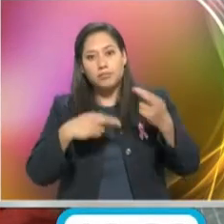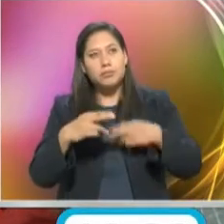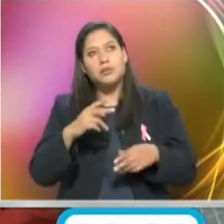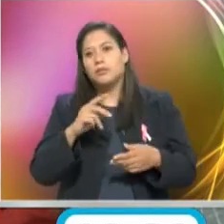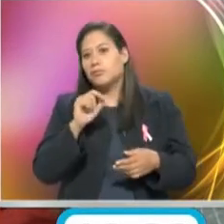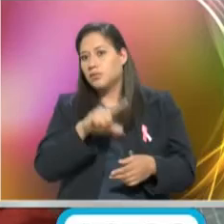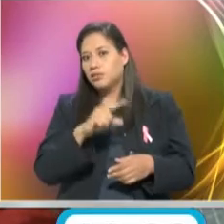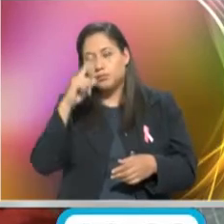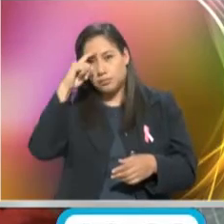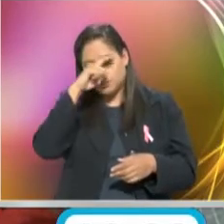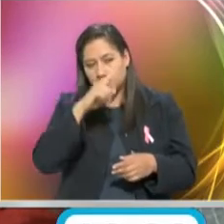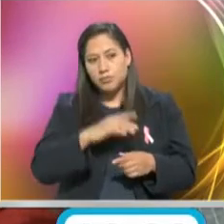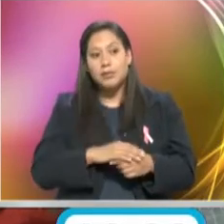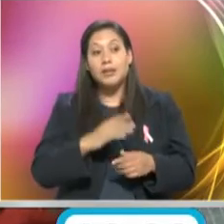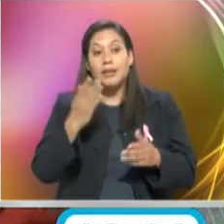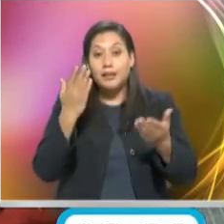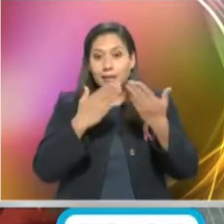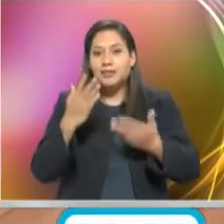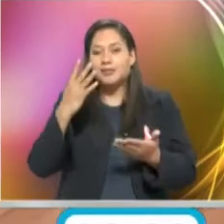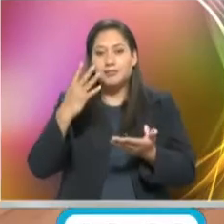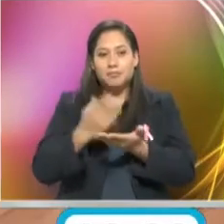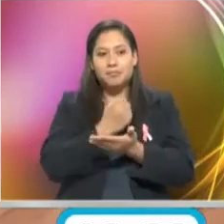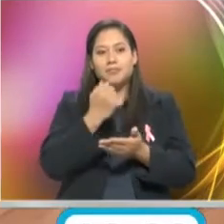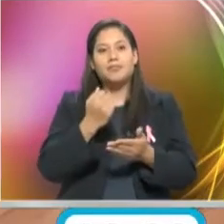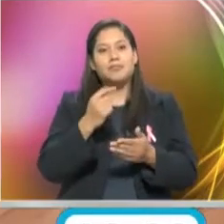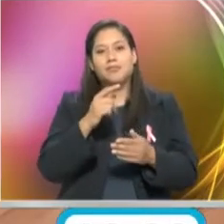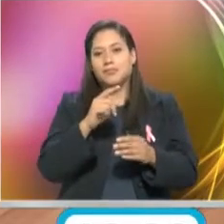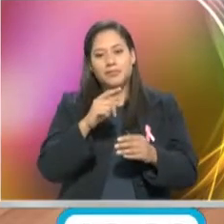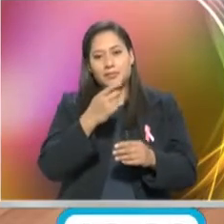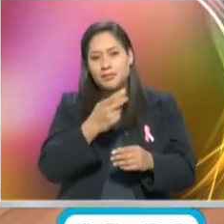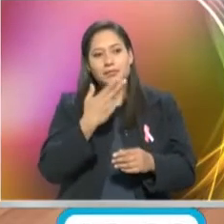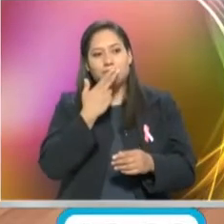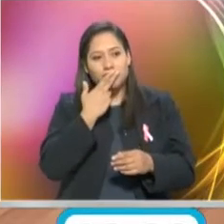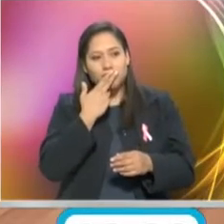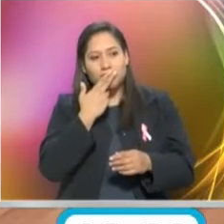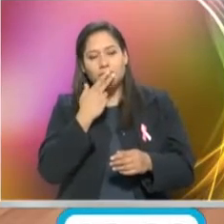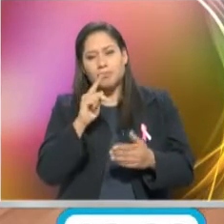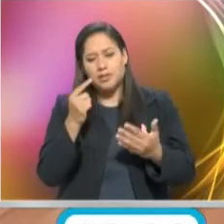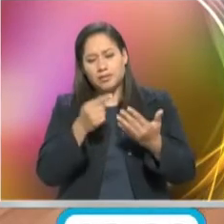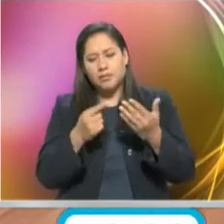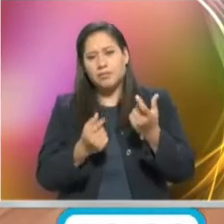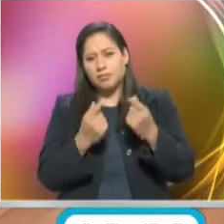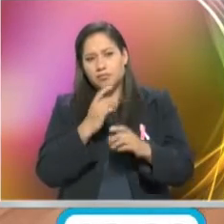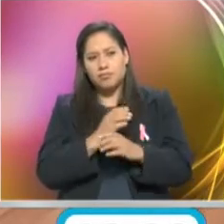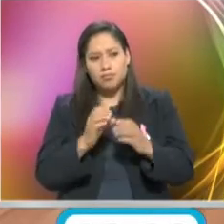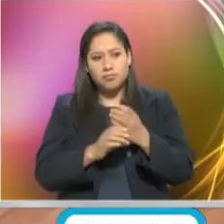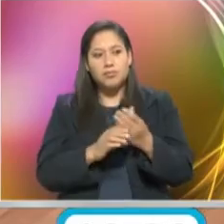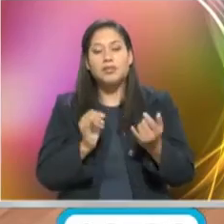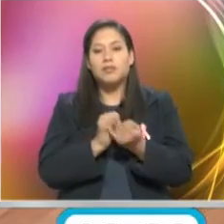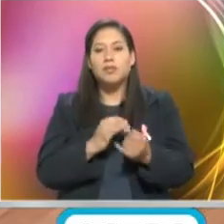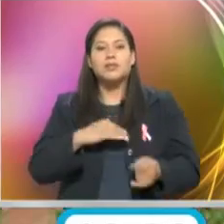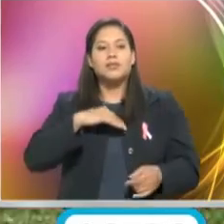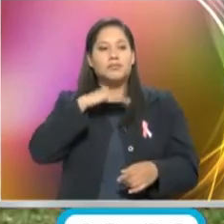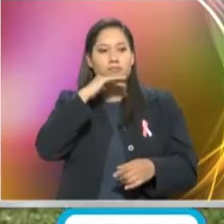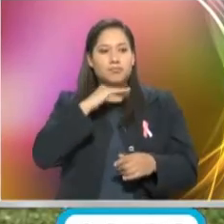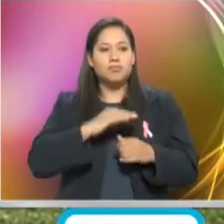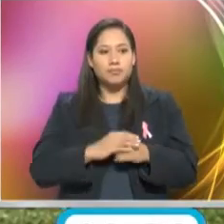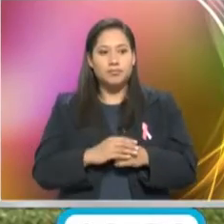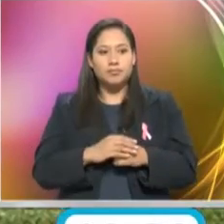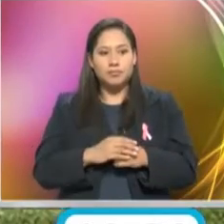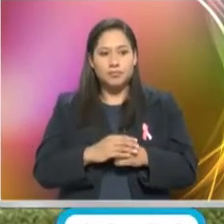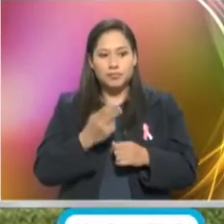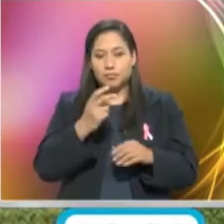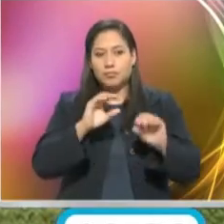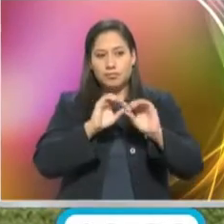O sea, Pero el éxito y la victoria nadie te la quita, no, eso sí, nadie me lo quita. Pasaron varias cosas. Otra La que pasó, satisfacción La también que satisfacción, tuviste. claro. sí,